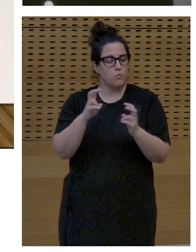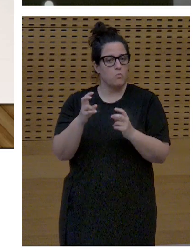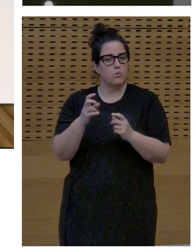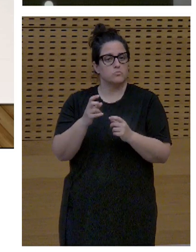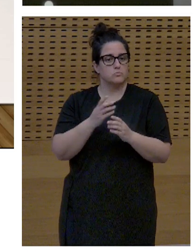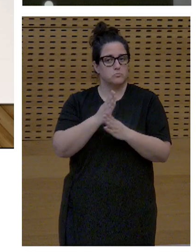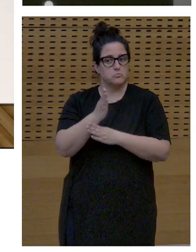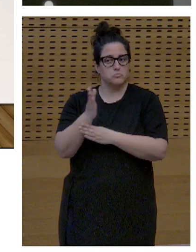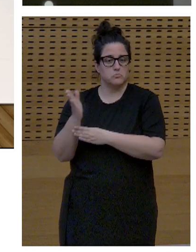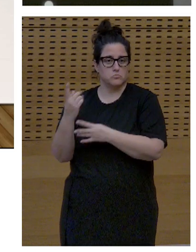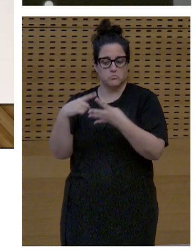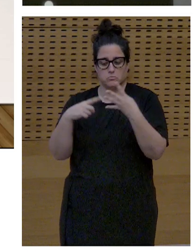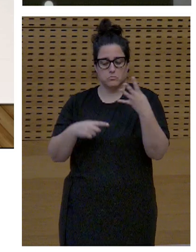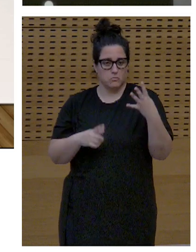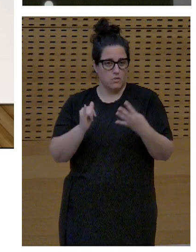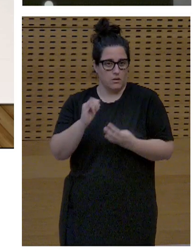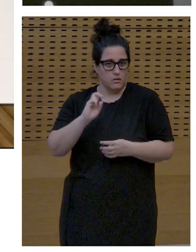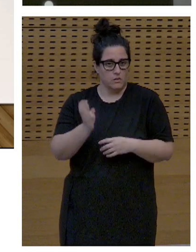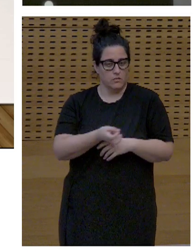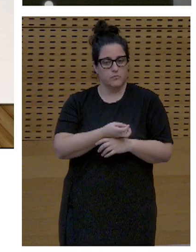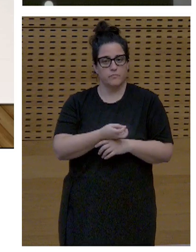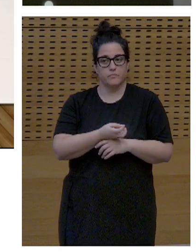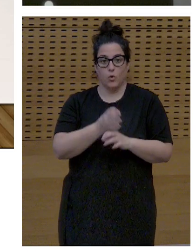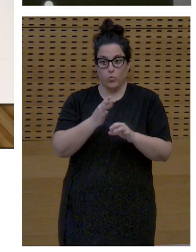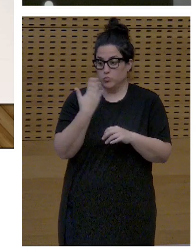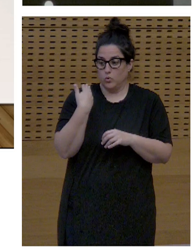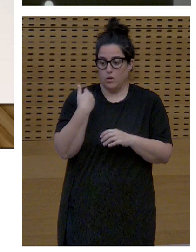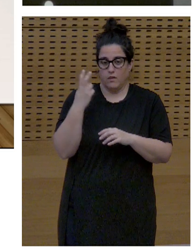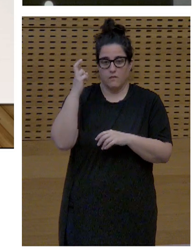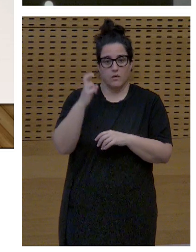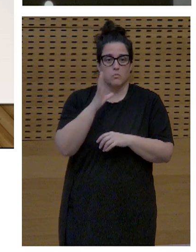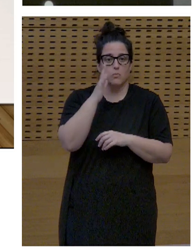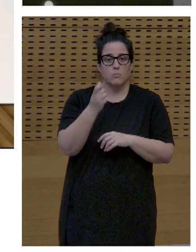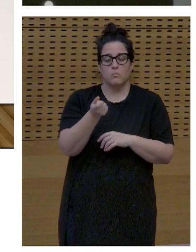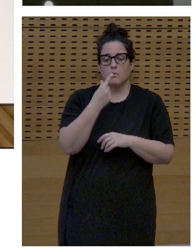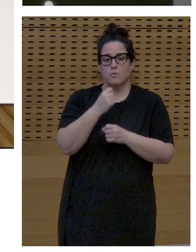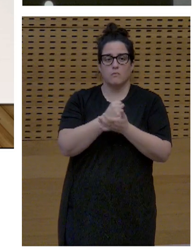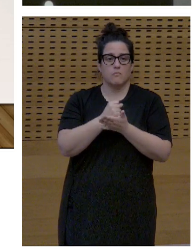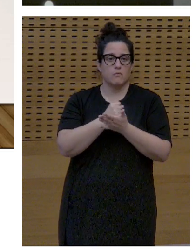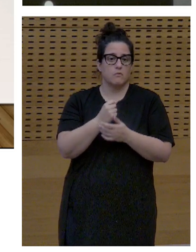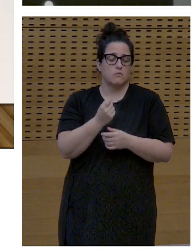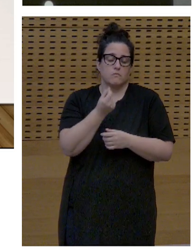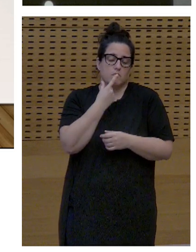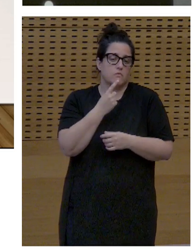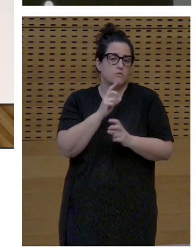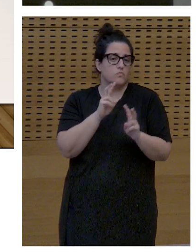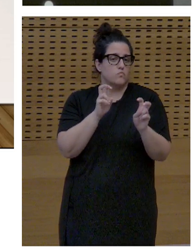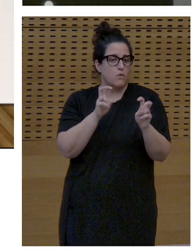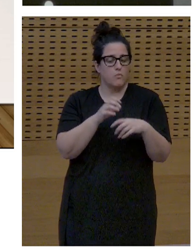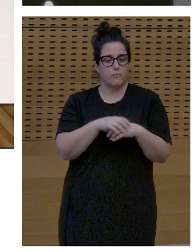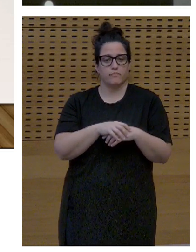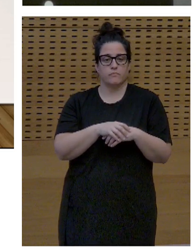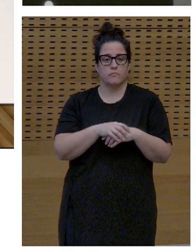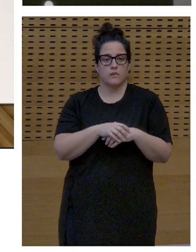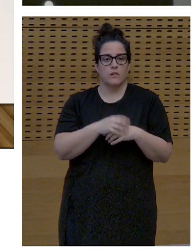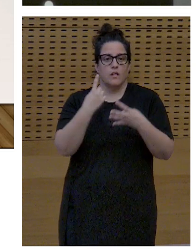Bueno, ahora vengo de la presentación de un fármaco nuevo, o sea, van saliendo cosas, igual no tantas como